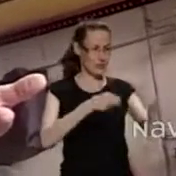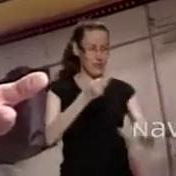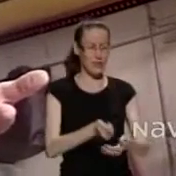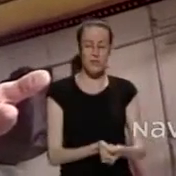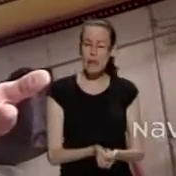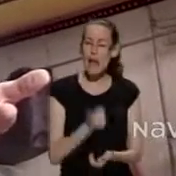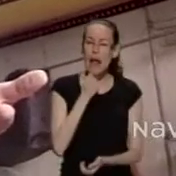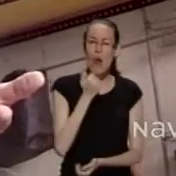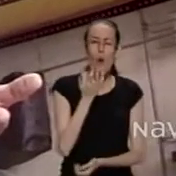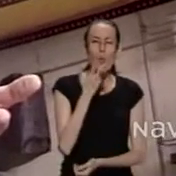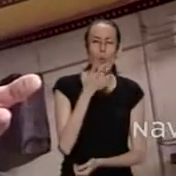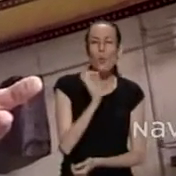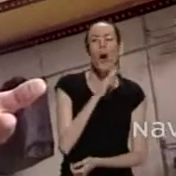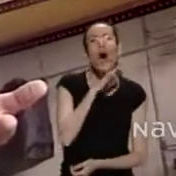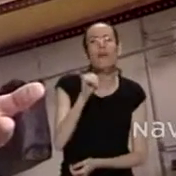habrá que tener?